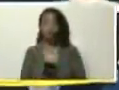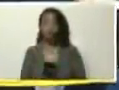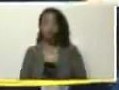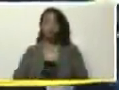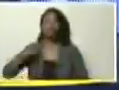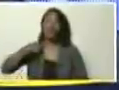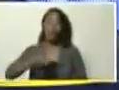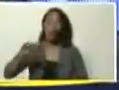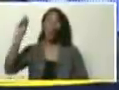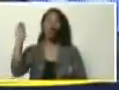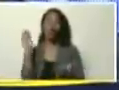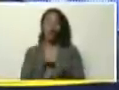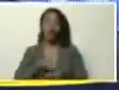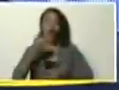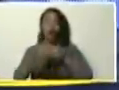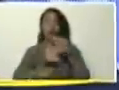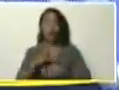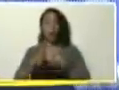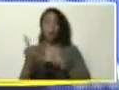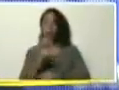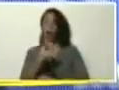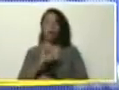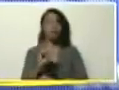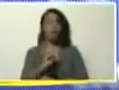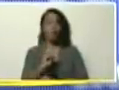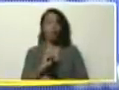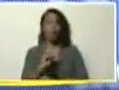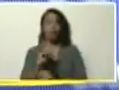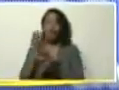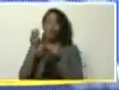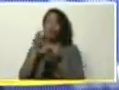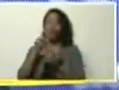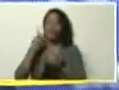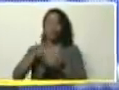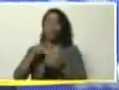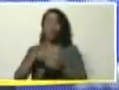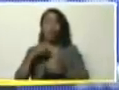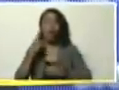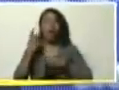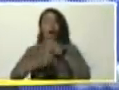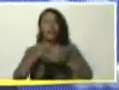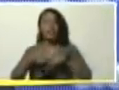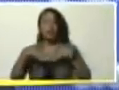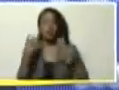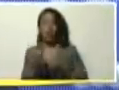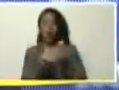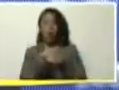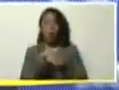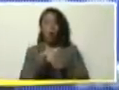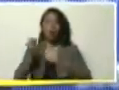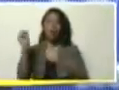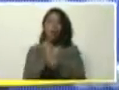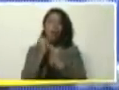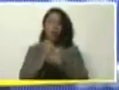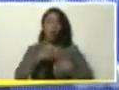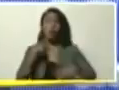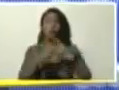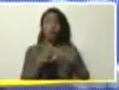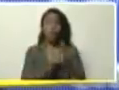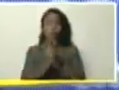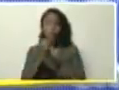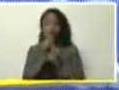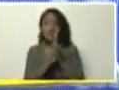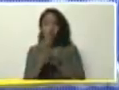Tenemos que volverlo a hacer, pero ya no con la renta petrolera. Lo tenemos que hacer trabajando, produciendo,